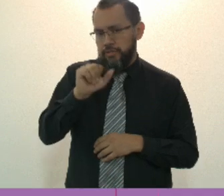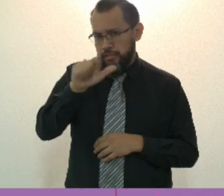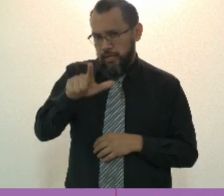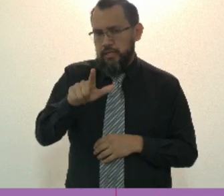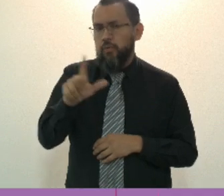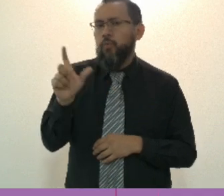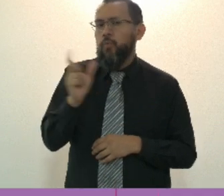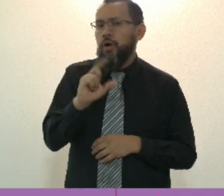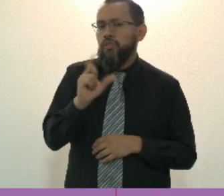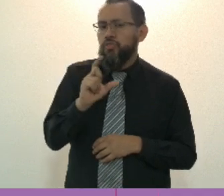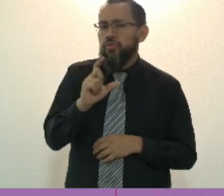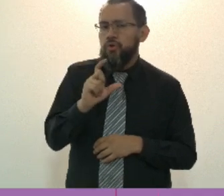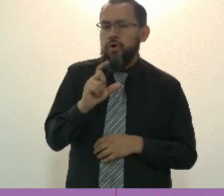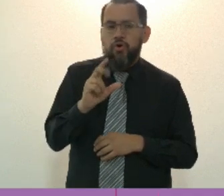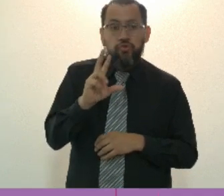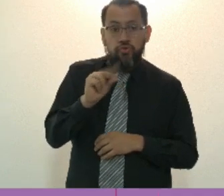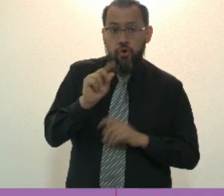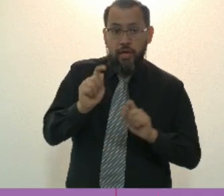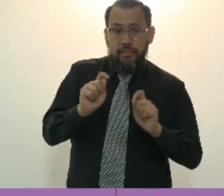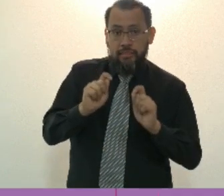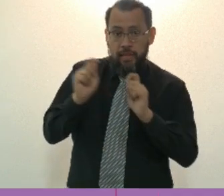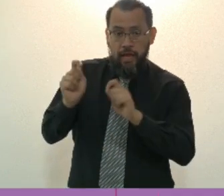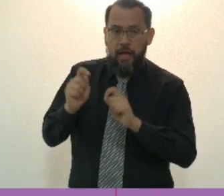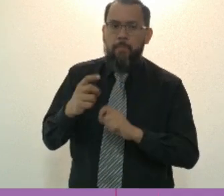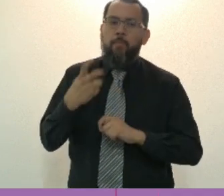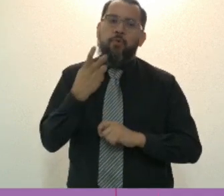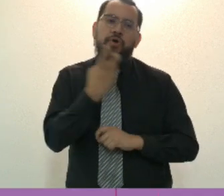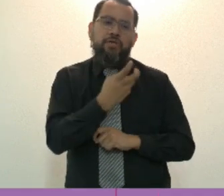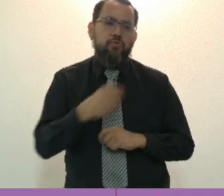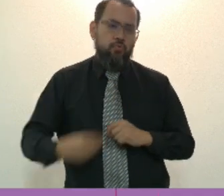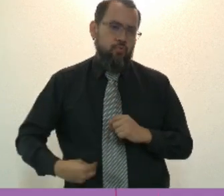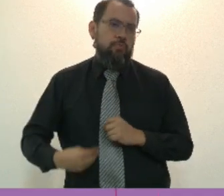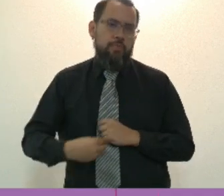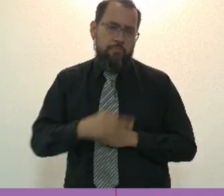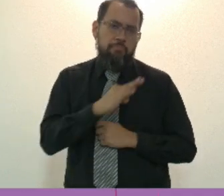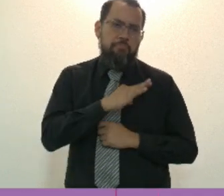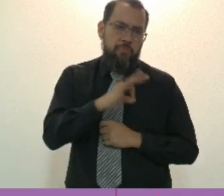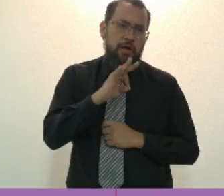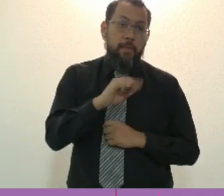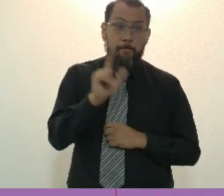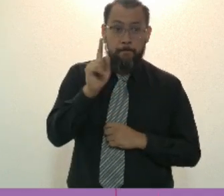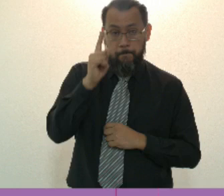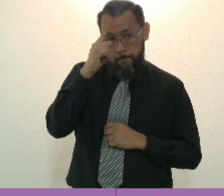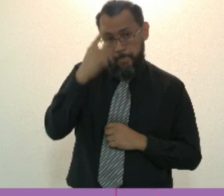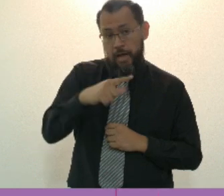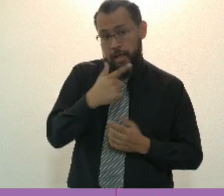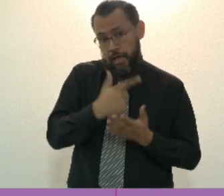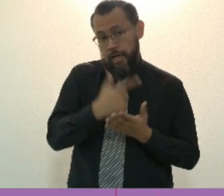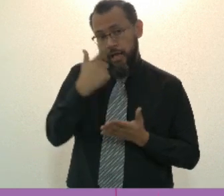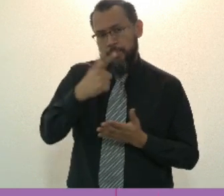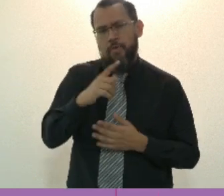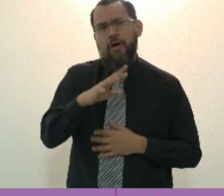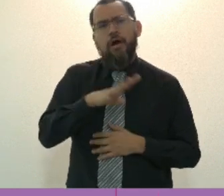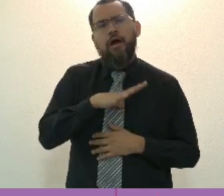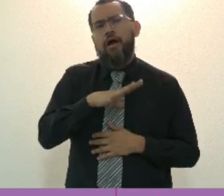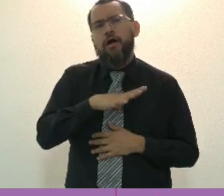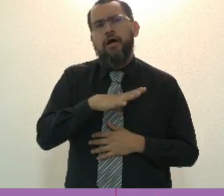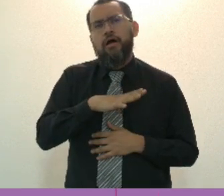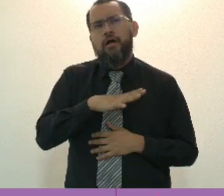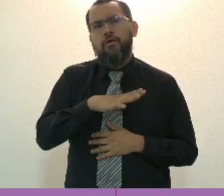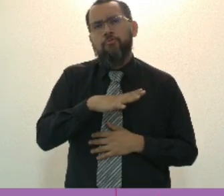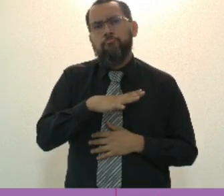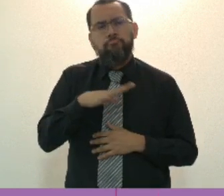de no entregar conforme lo de ley de archivos, para que sea una grave. Agrego dos más, en su estado puro,